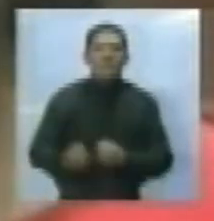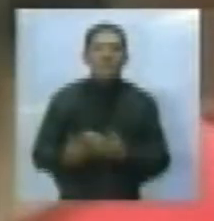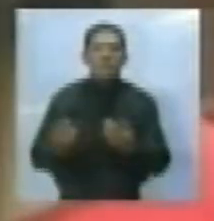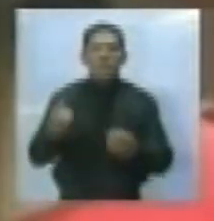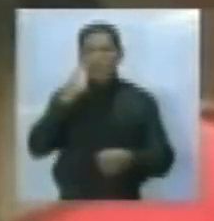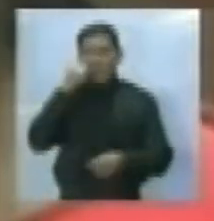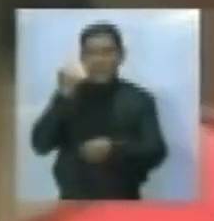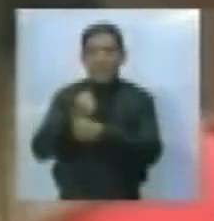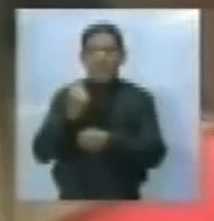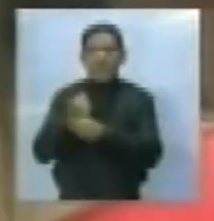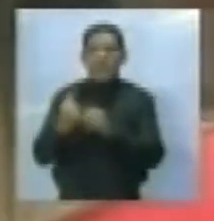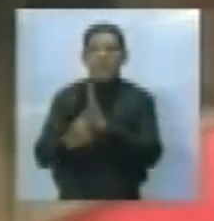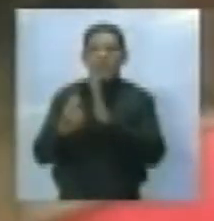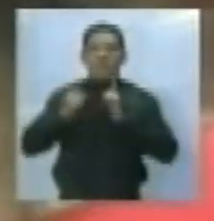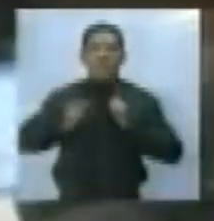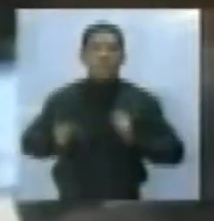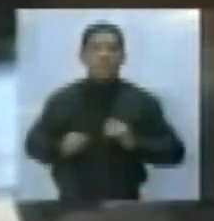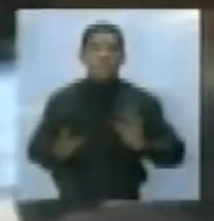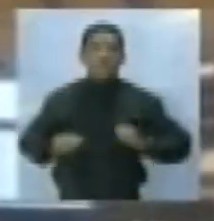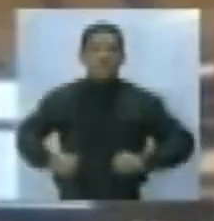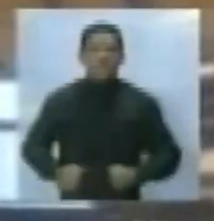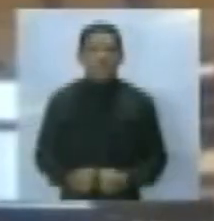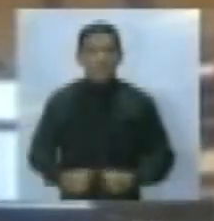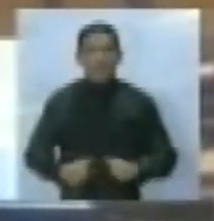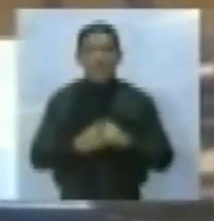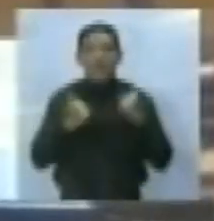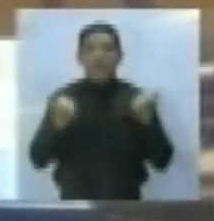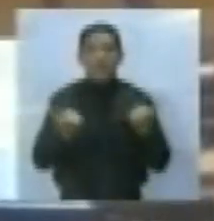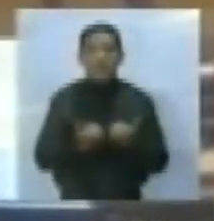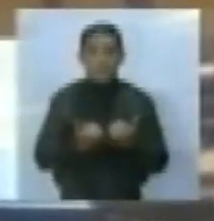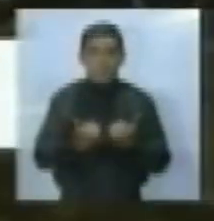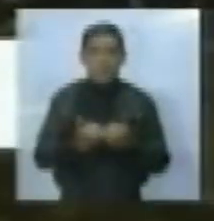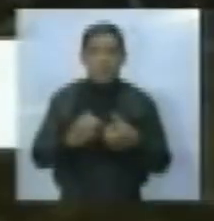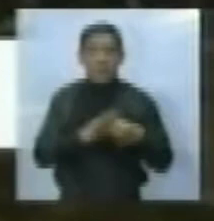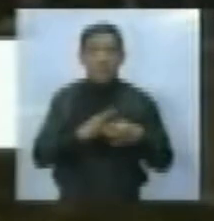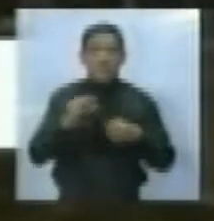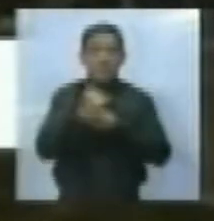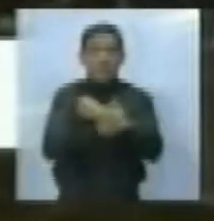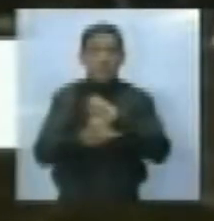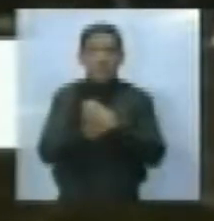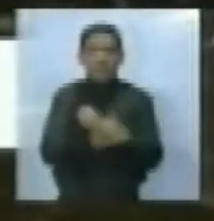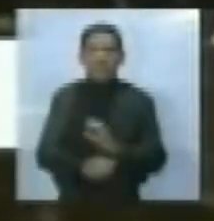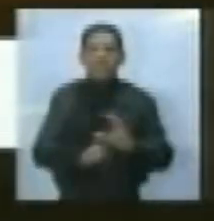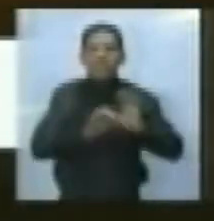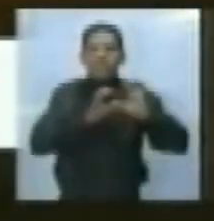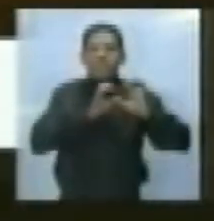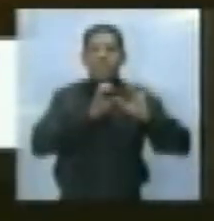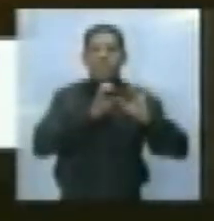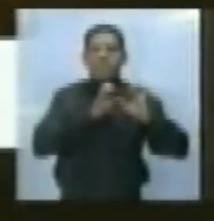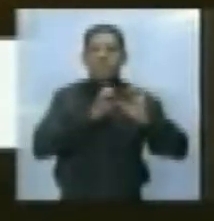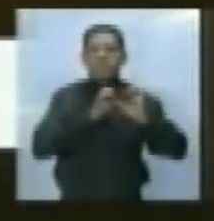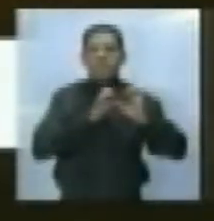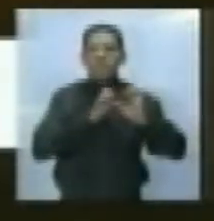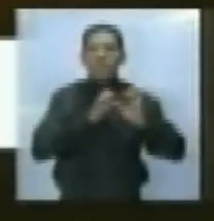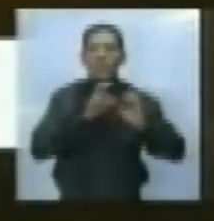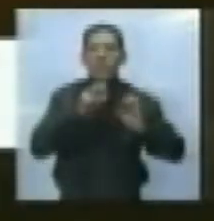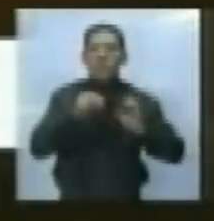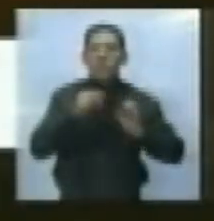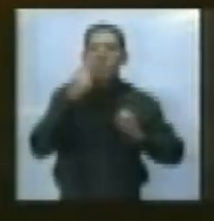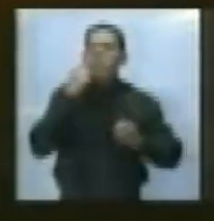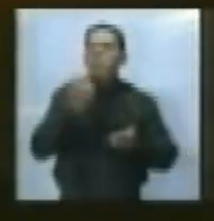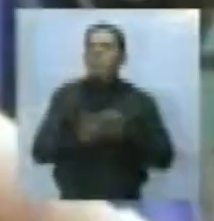funcionarios que hacen parte del Ministerio de Salud Pública. Asambleístas de la bancada de Alianza País se abstuvieron, ya que consideran que no hubo